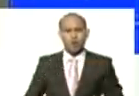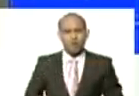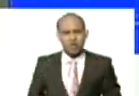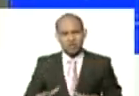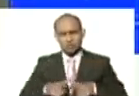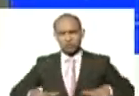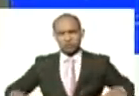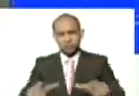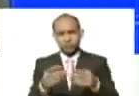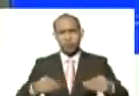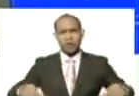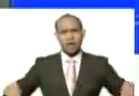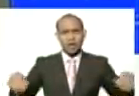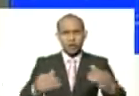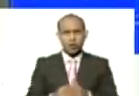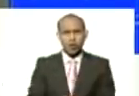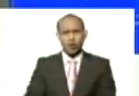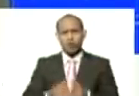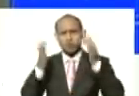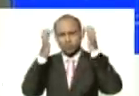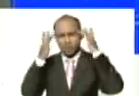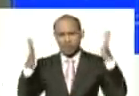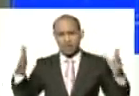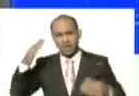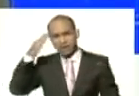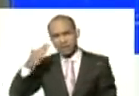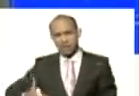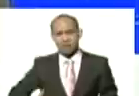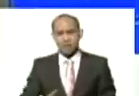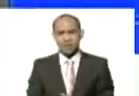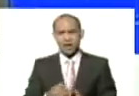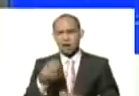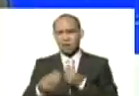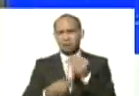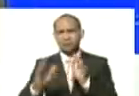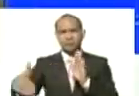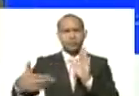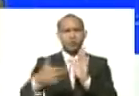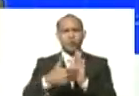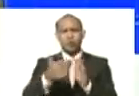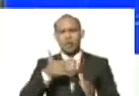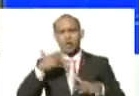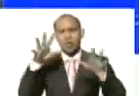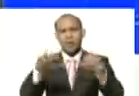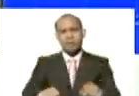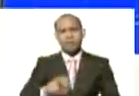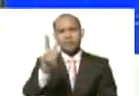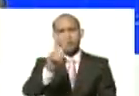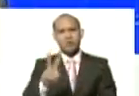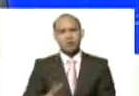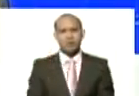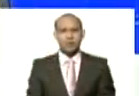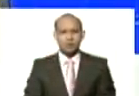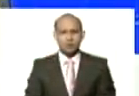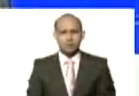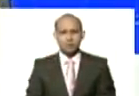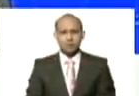logístico, territorial, de inteligencia, para que ellos vinieran a invadir Venezuela.